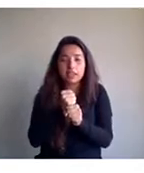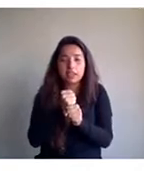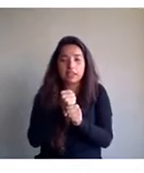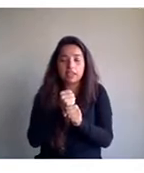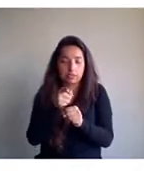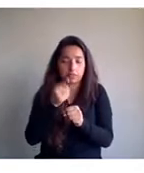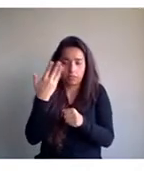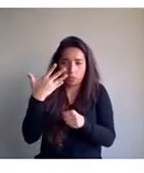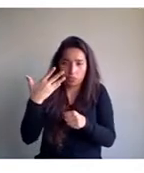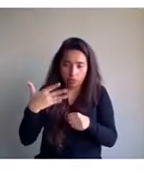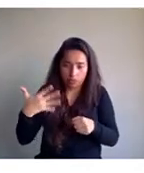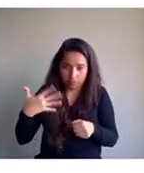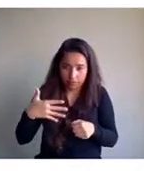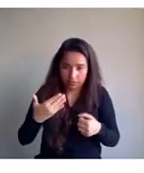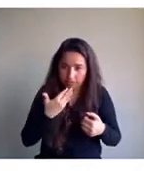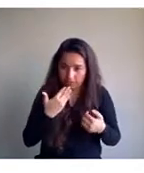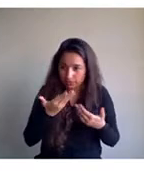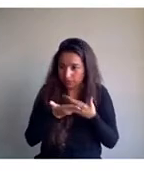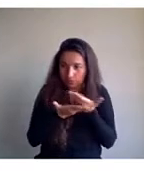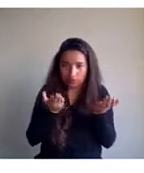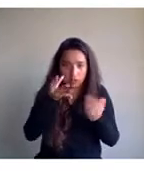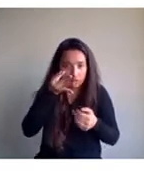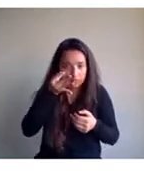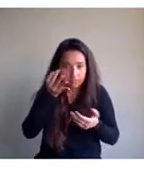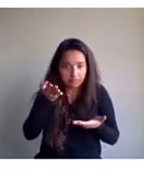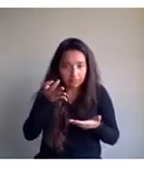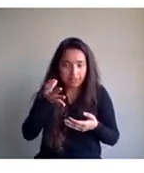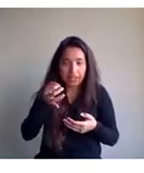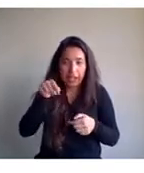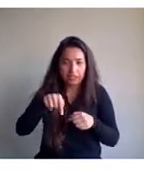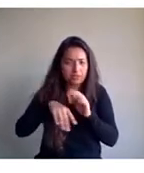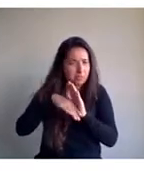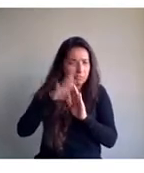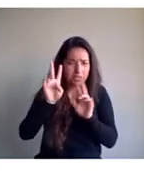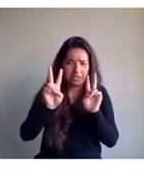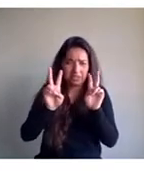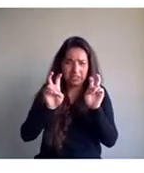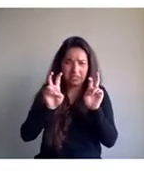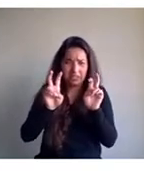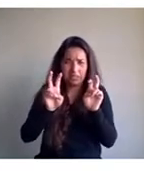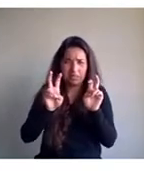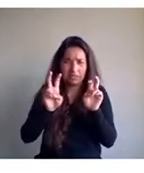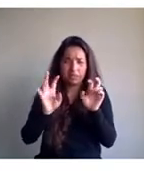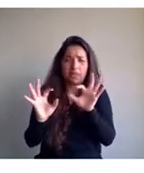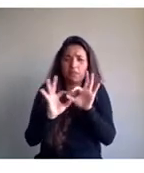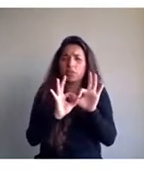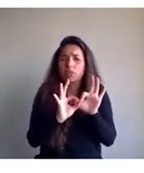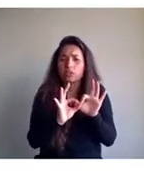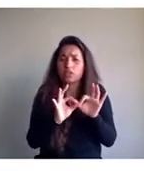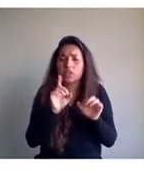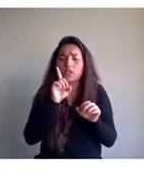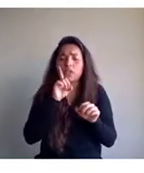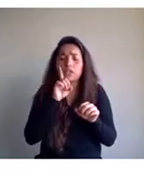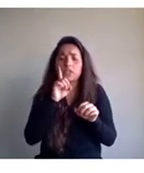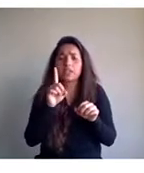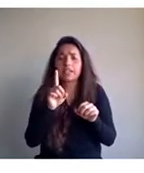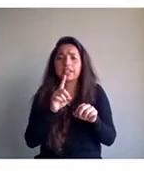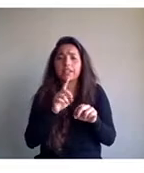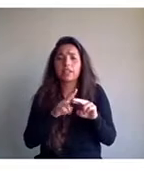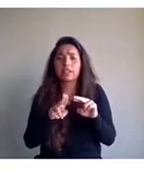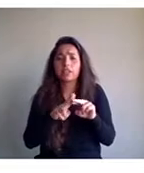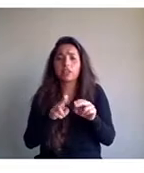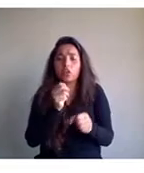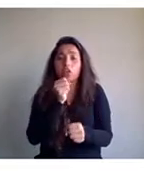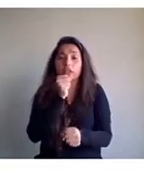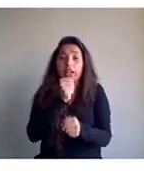lo debatan y lo disputan ahora todo mucho más allá de la vinculación va en función de la creación por ejemplo de unas condiciones de